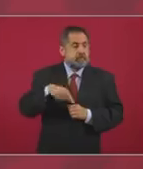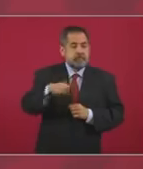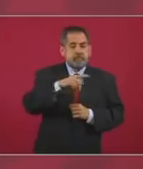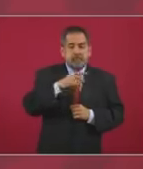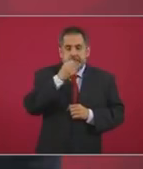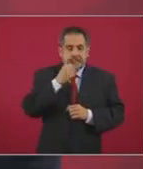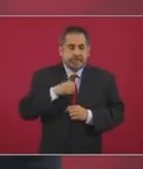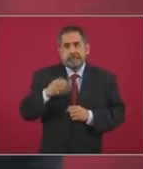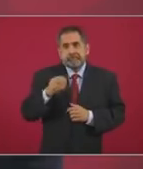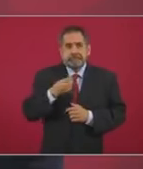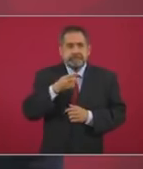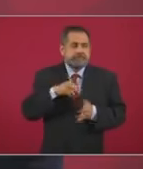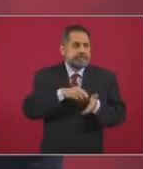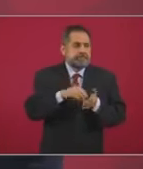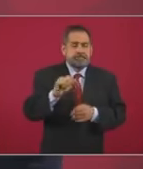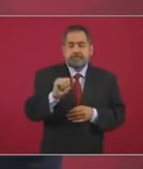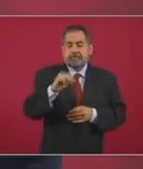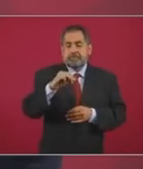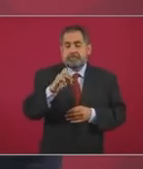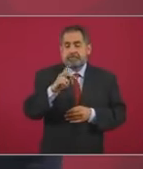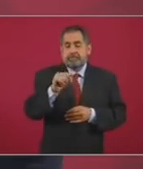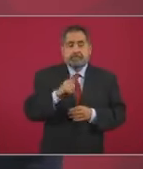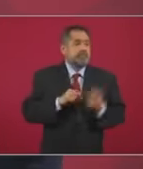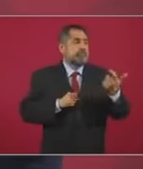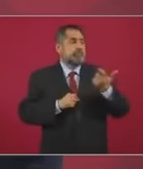la amapola porque no hay